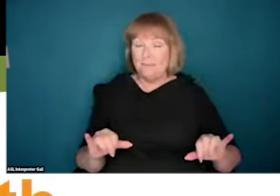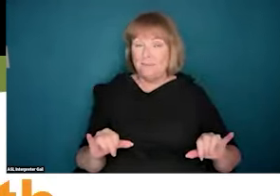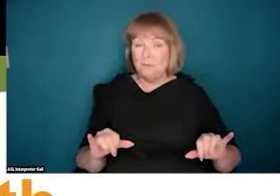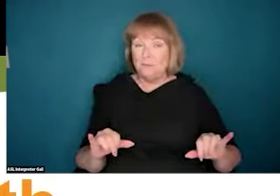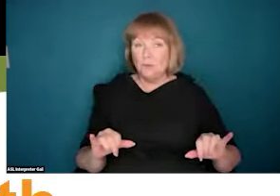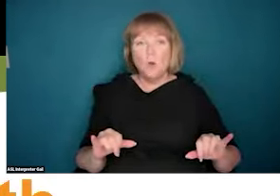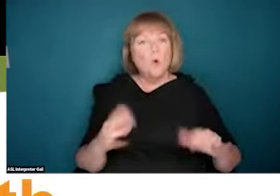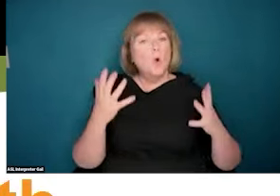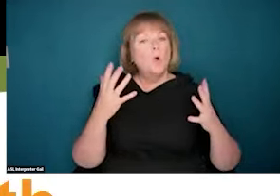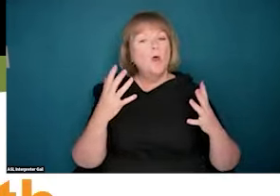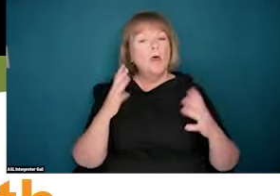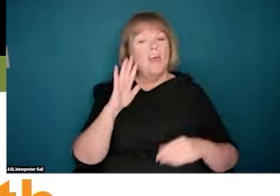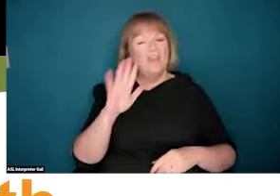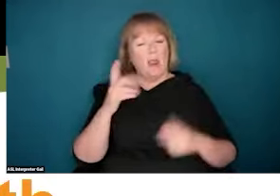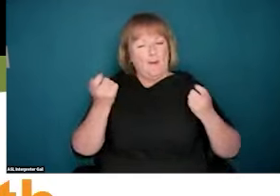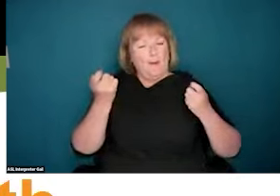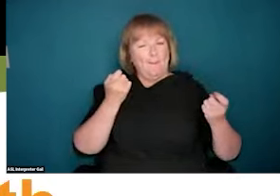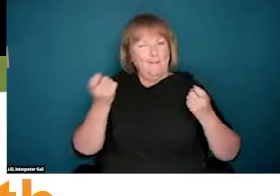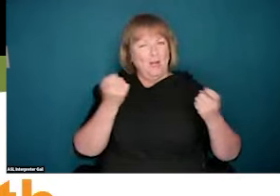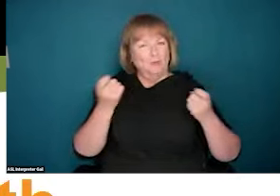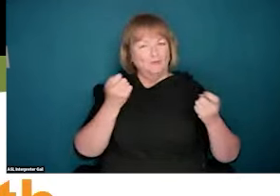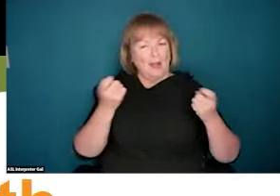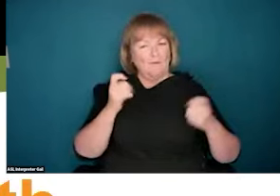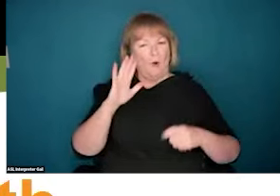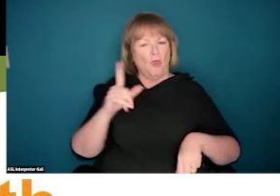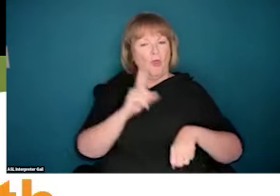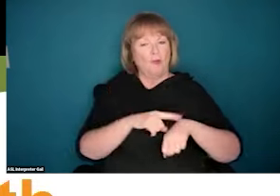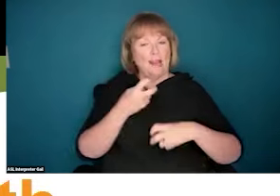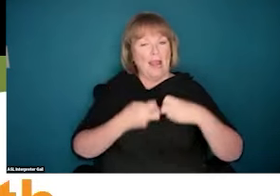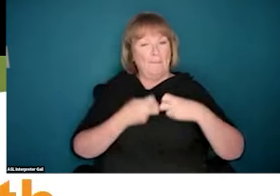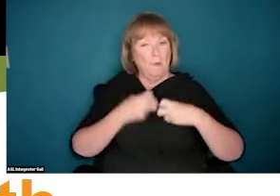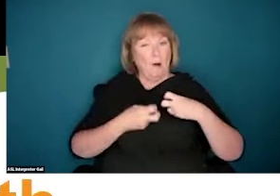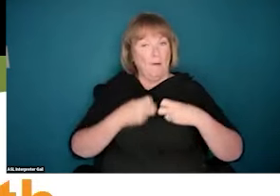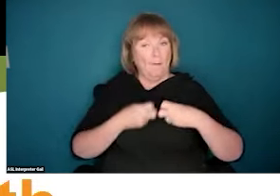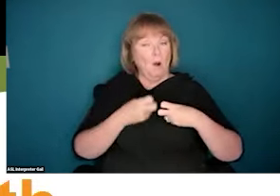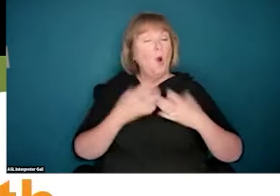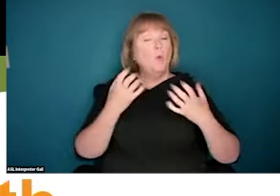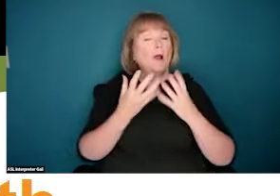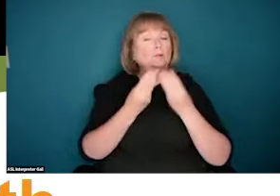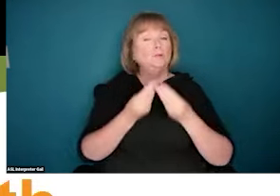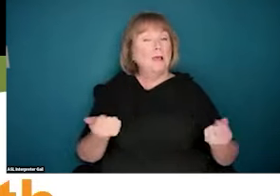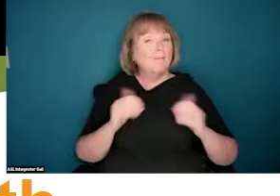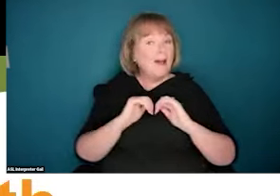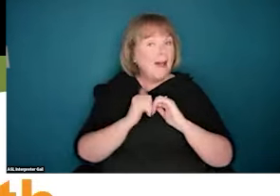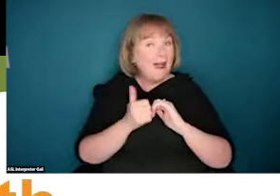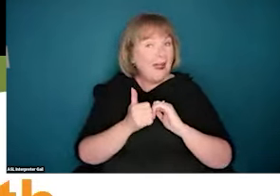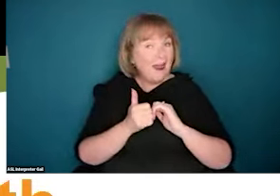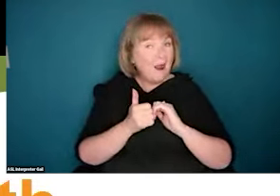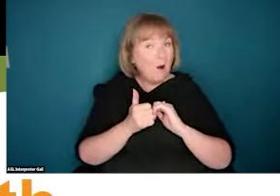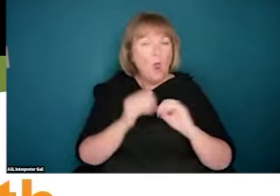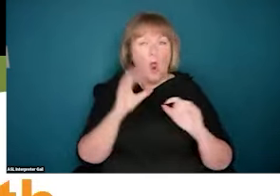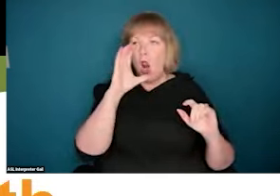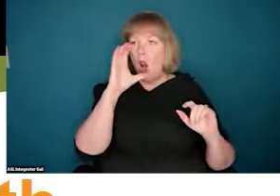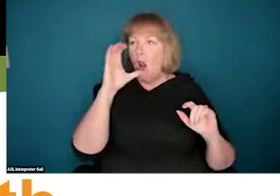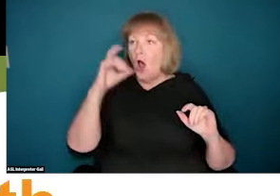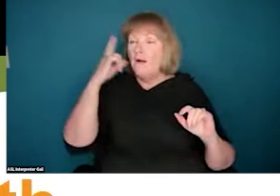veces, algunos sistemas están esperando resolver los problemas administrativos o de tiempo de estos mismos